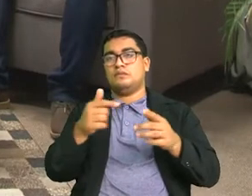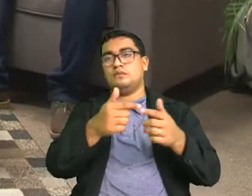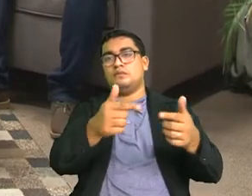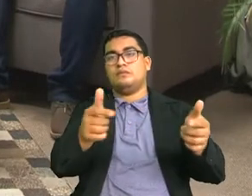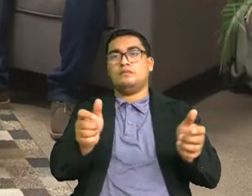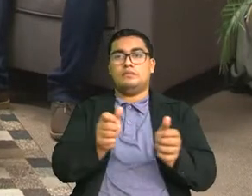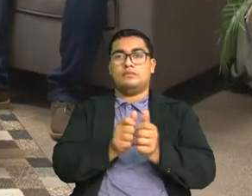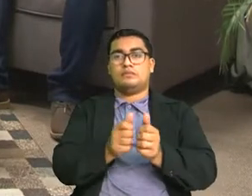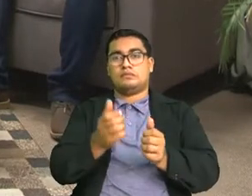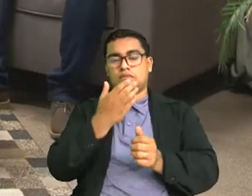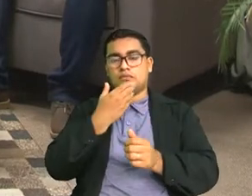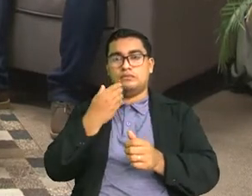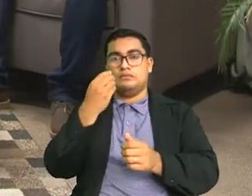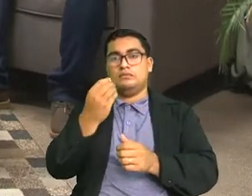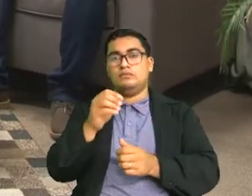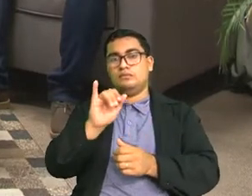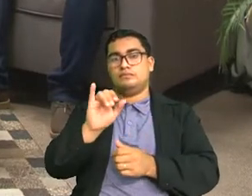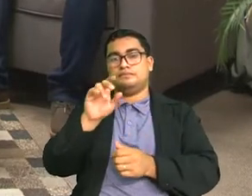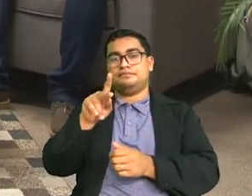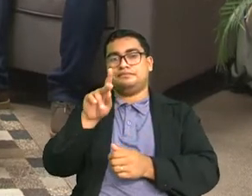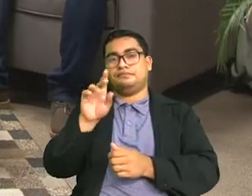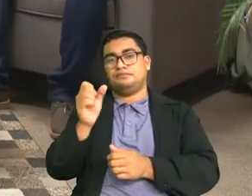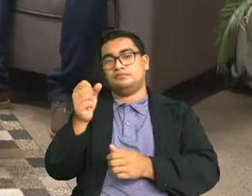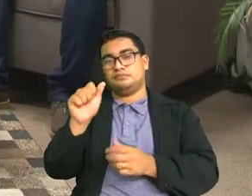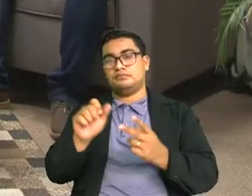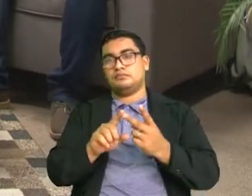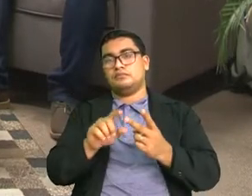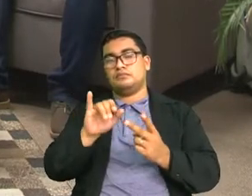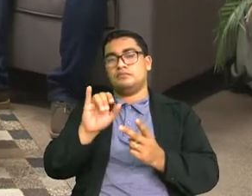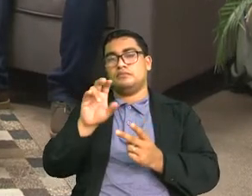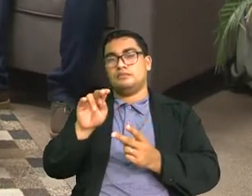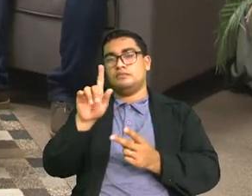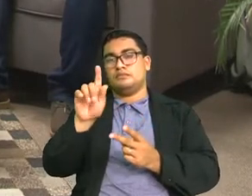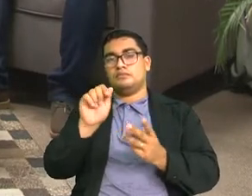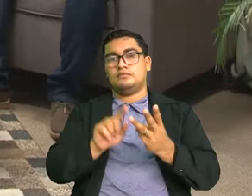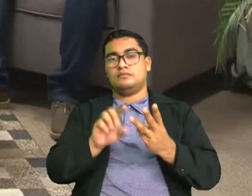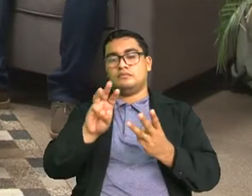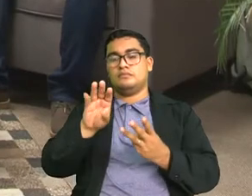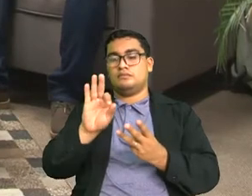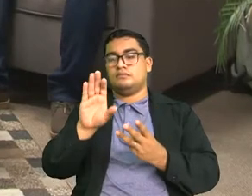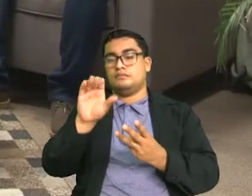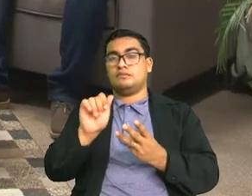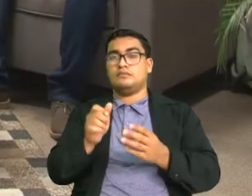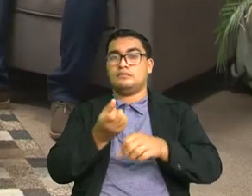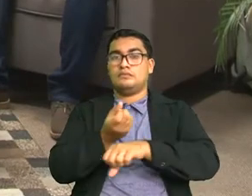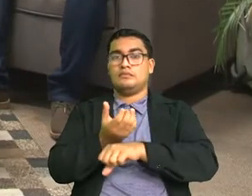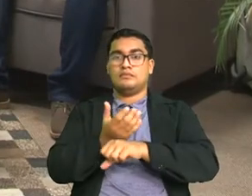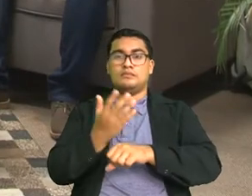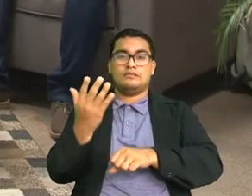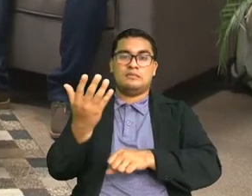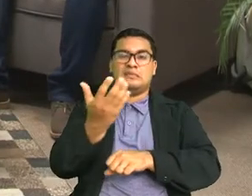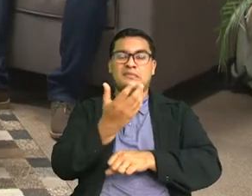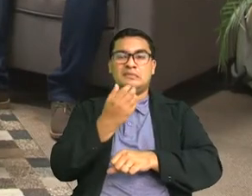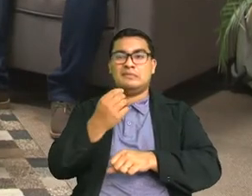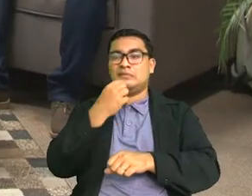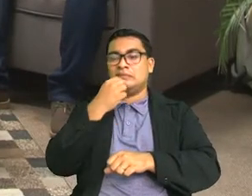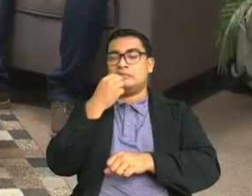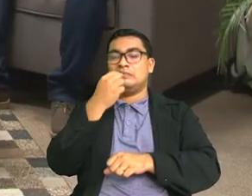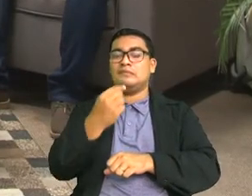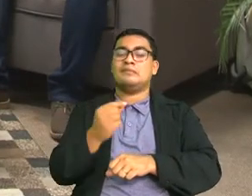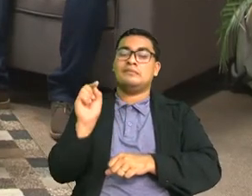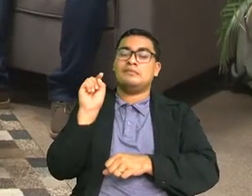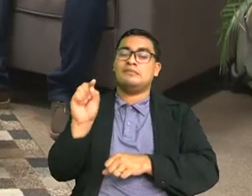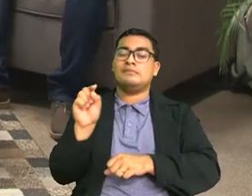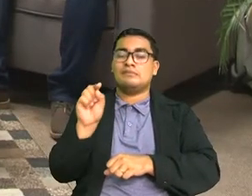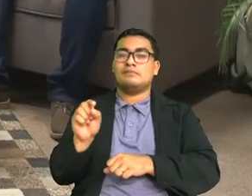que ya en el ipsa en mezcla intactos con la autoridades locales alcaldía todo la autoridad es